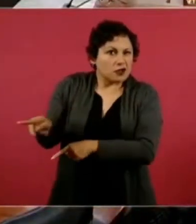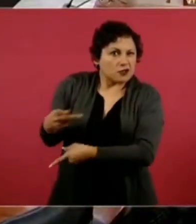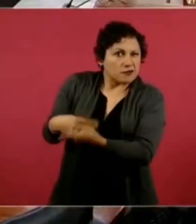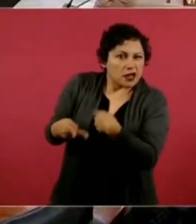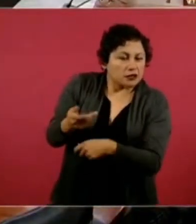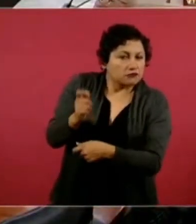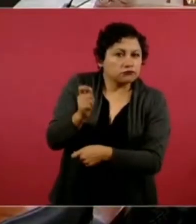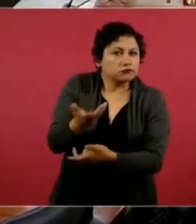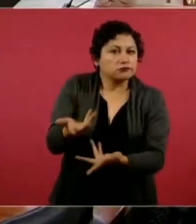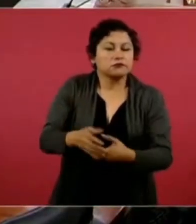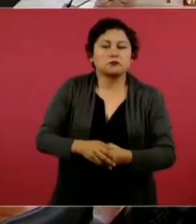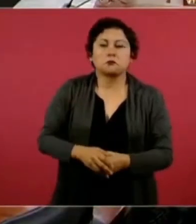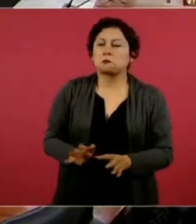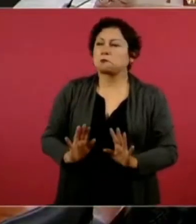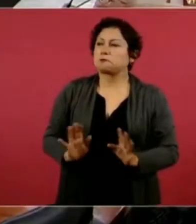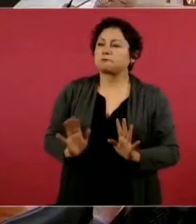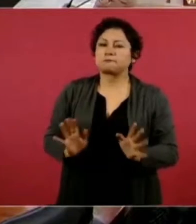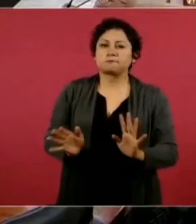No, el país está